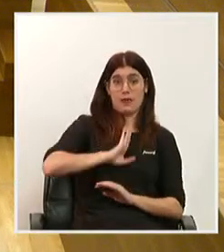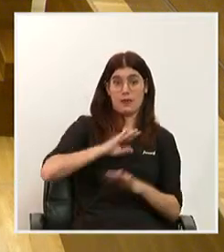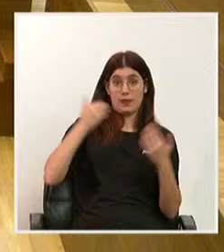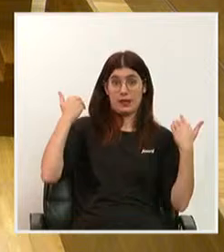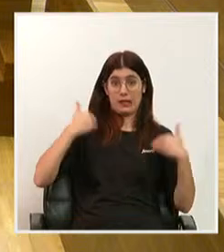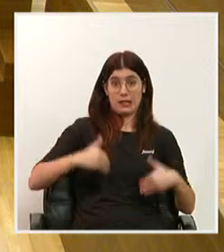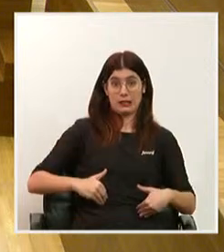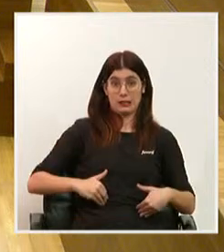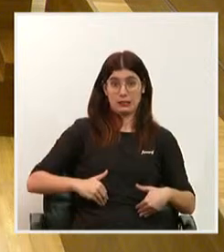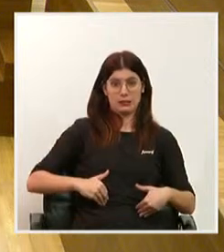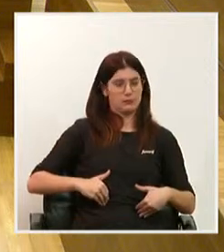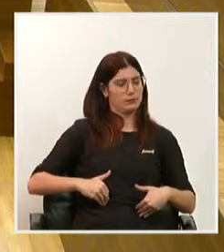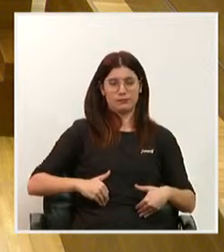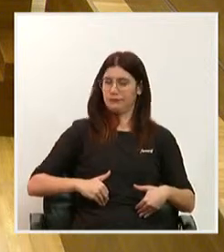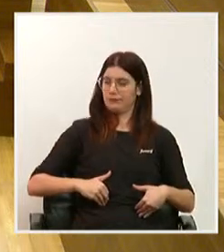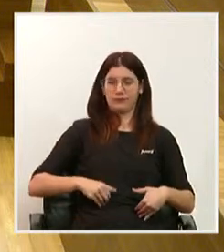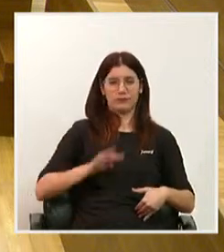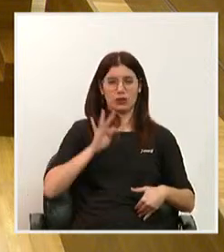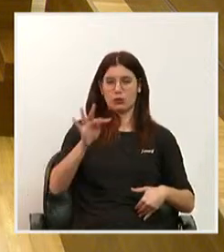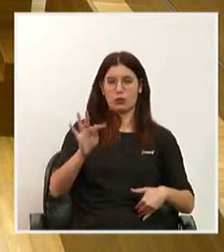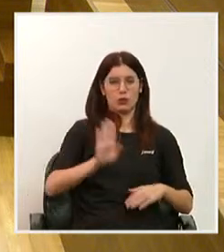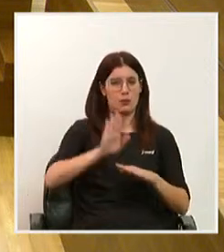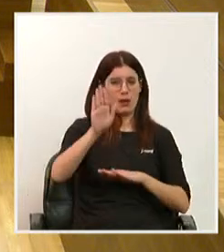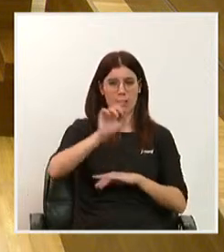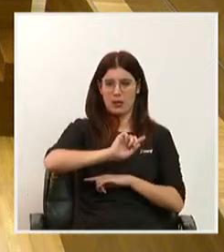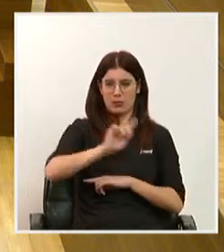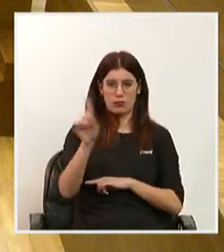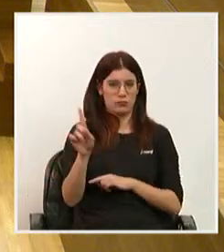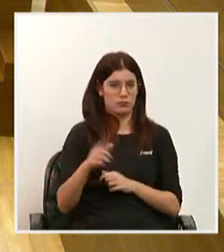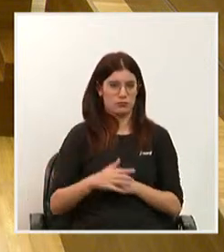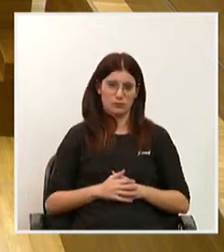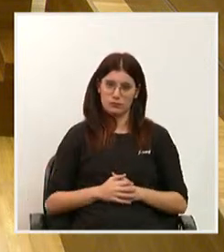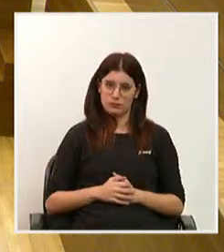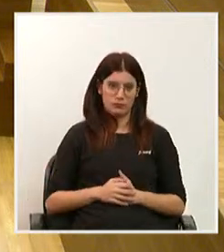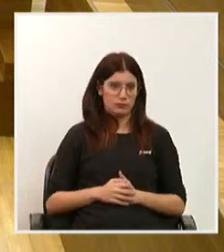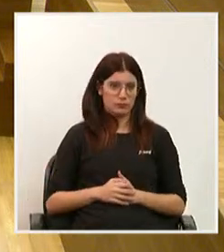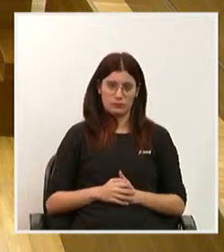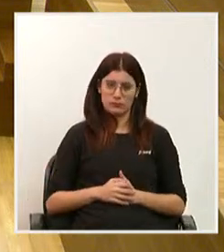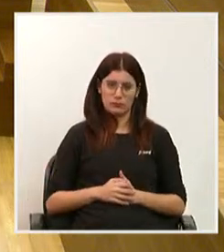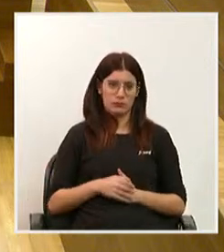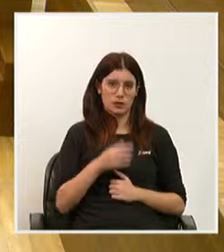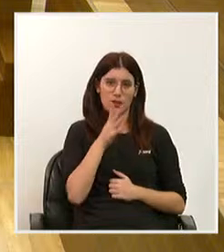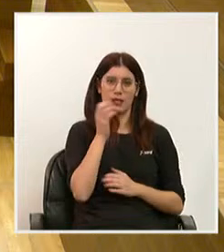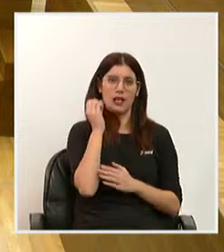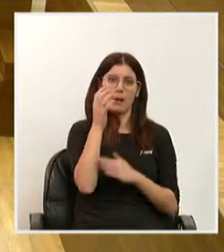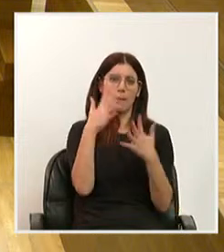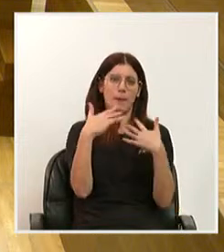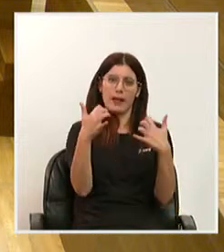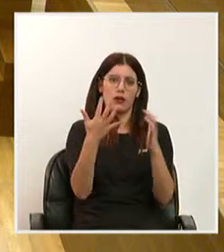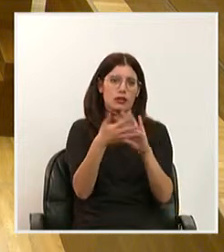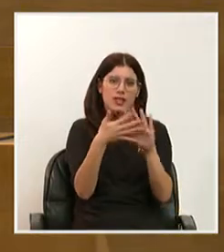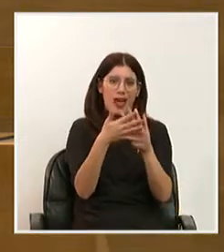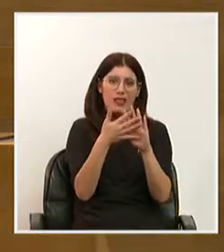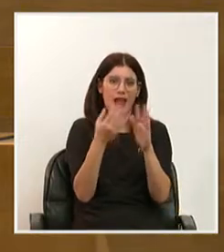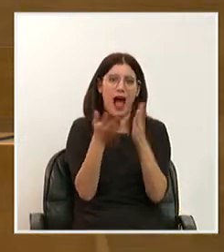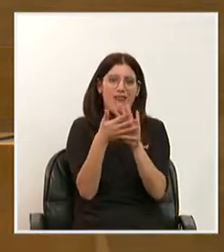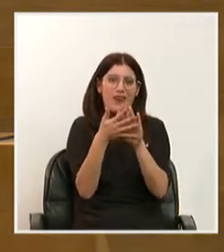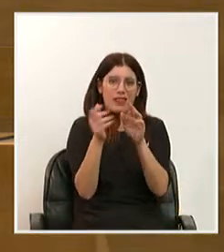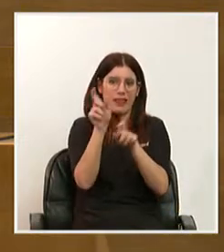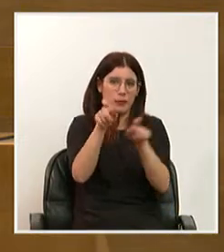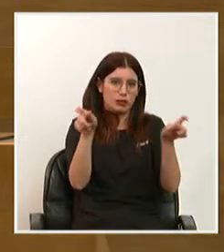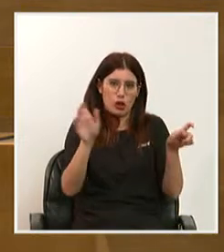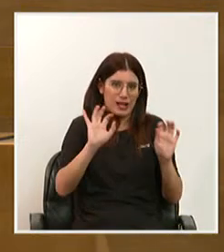persona noene no tiene la palabra señor barrachina durante el pleno se hacen alusiones a multitud